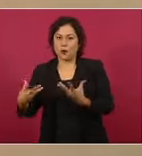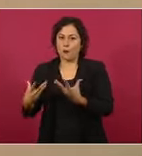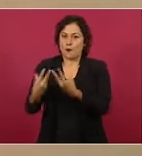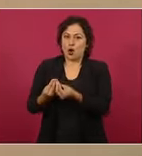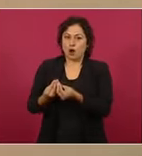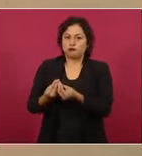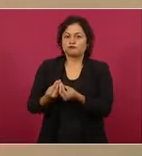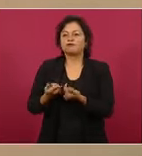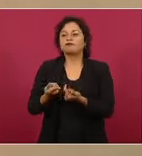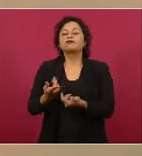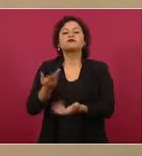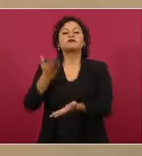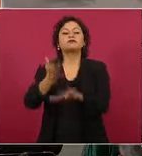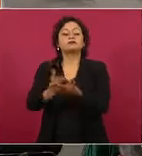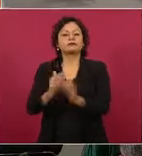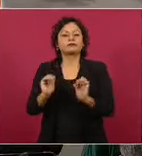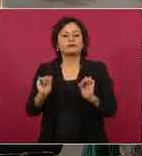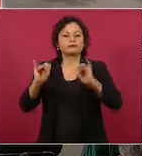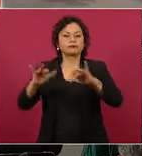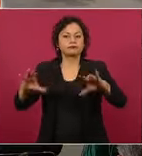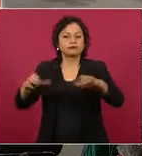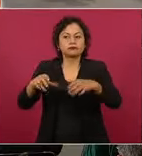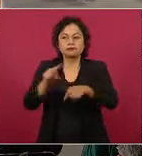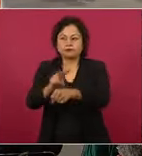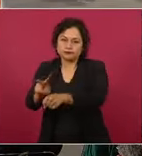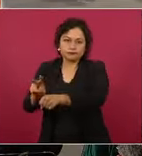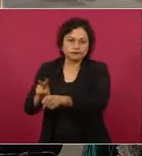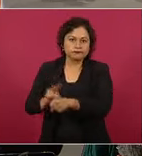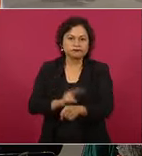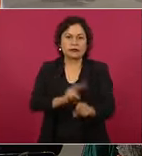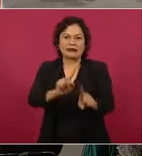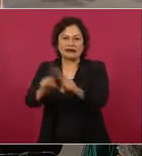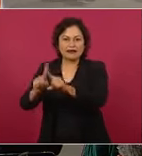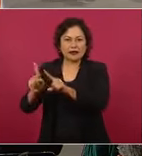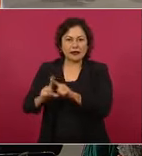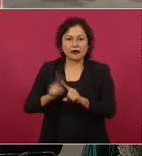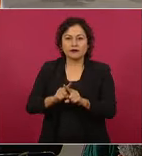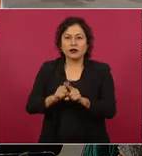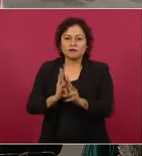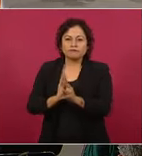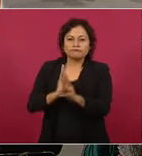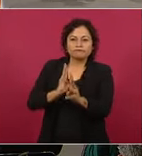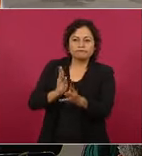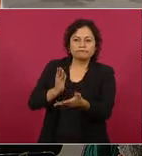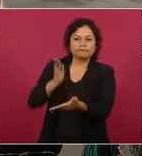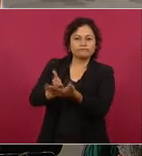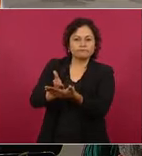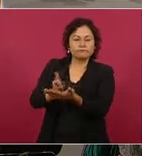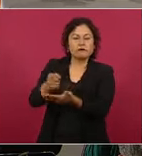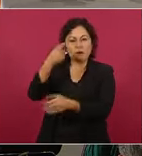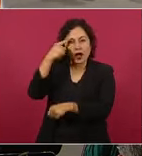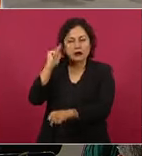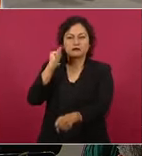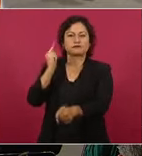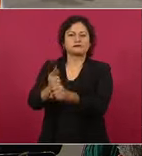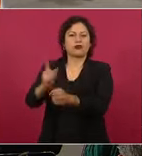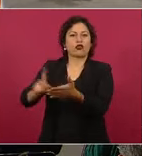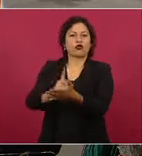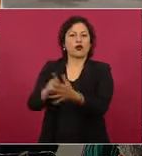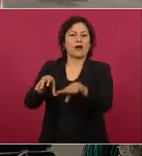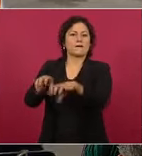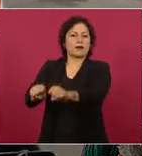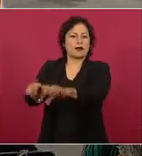diferentes eventos y operativos han logrado aseguramientos de arma, droga y detenciones relevantes, como